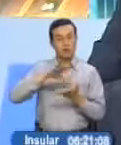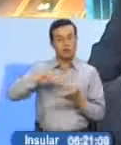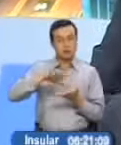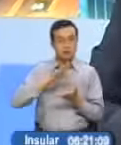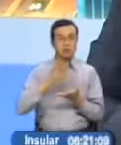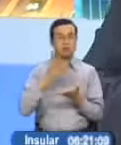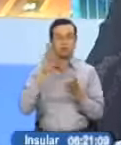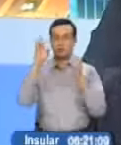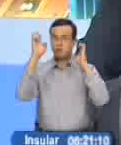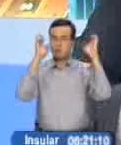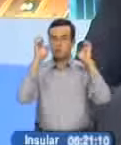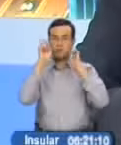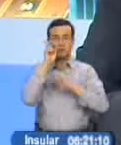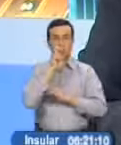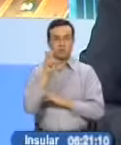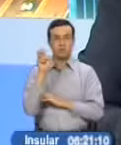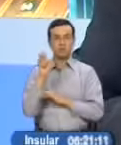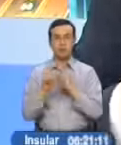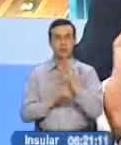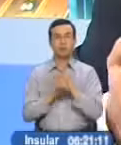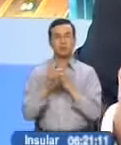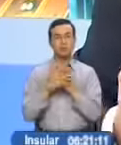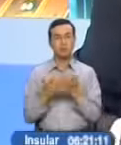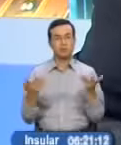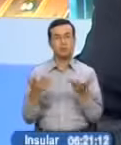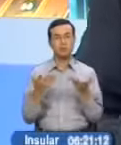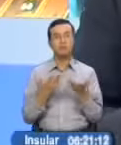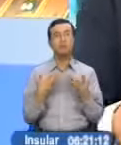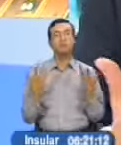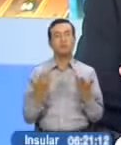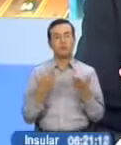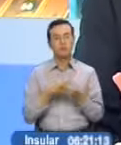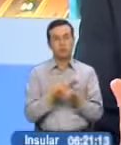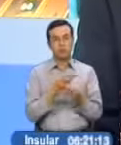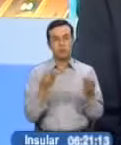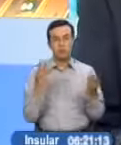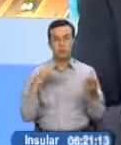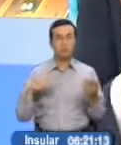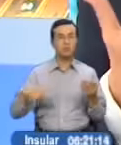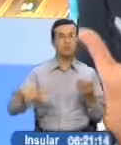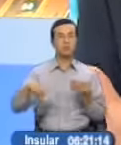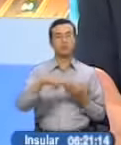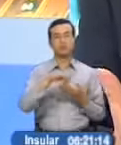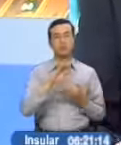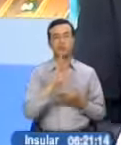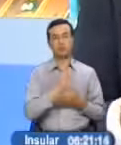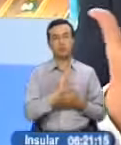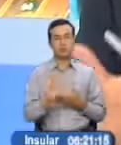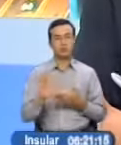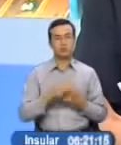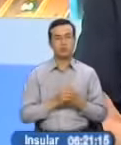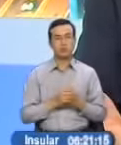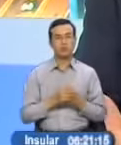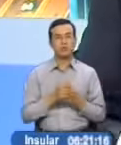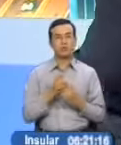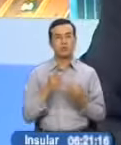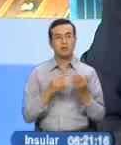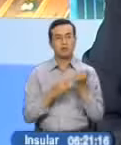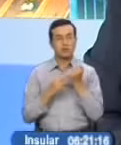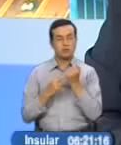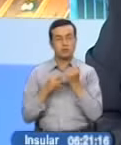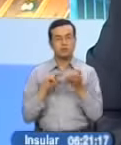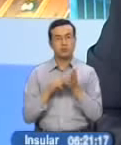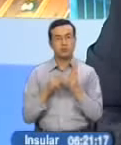eje estratégico dentro de ese desarrollo para distribuir y redistribuir la riqueza, los recursos, y